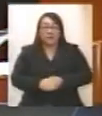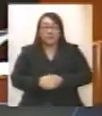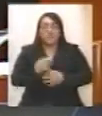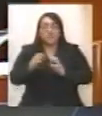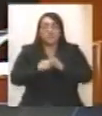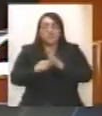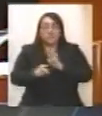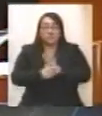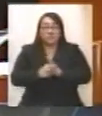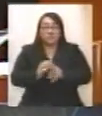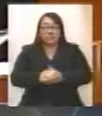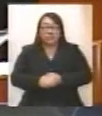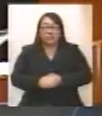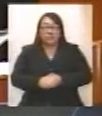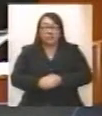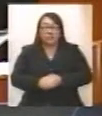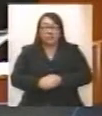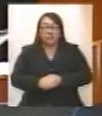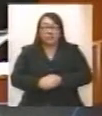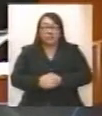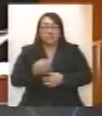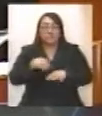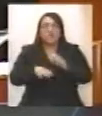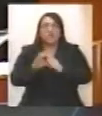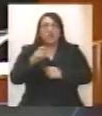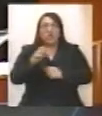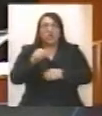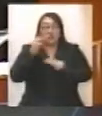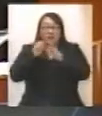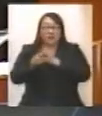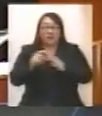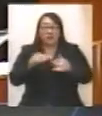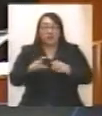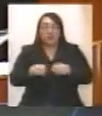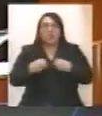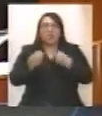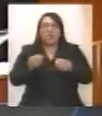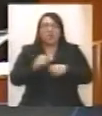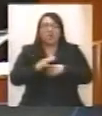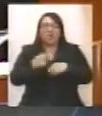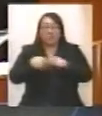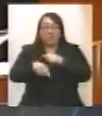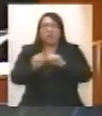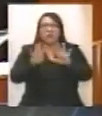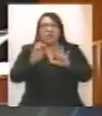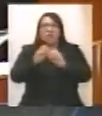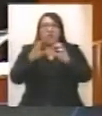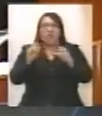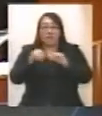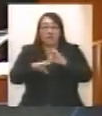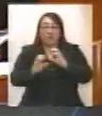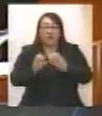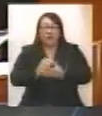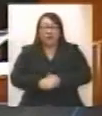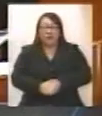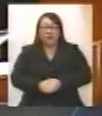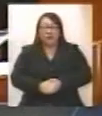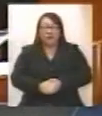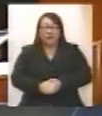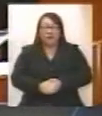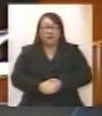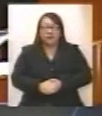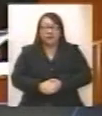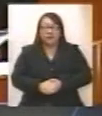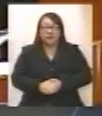de ley de distribución de canon minero se remitirá en los próximos 90 días al Congreso.